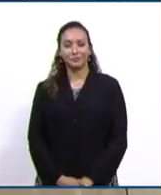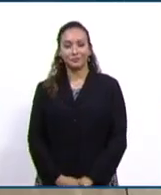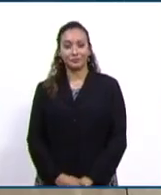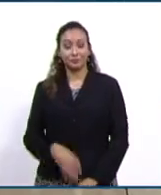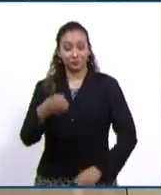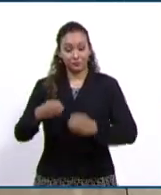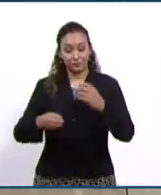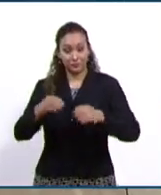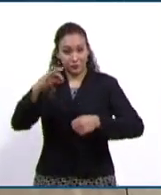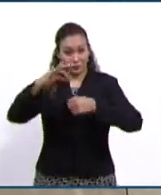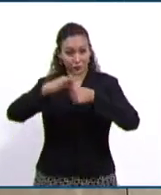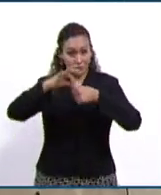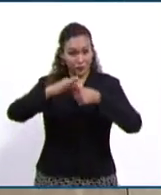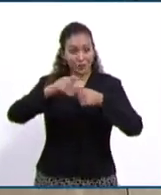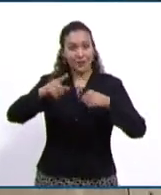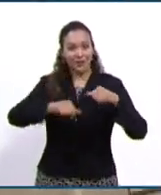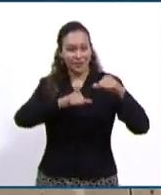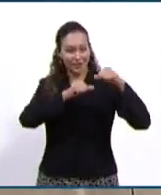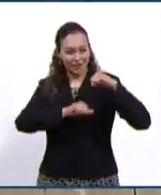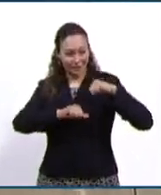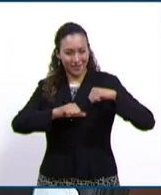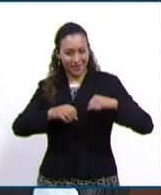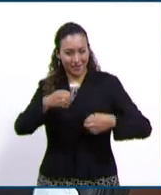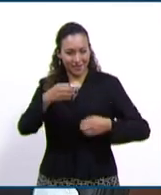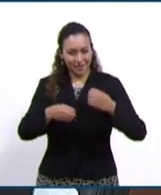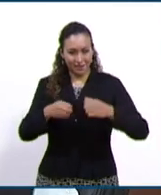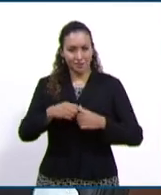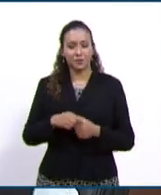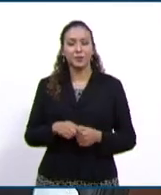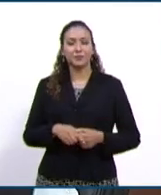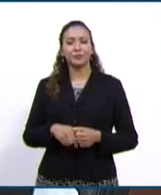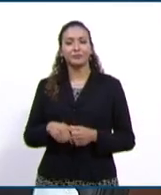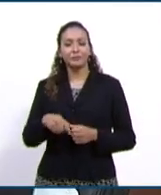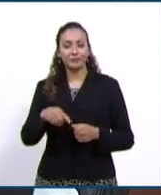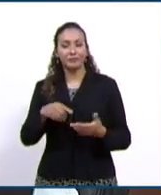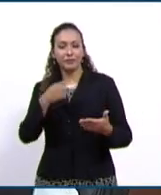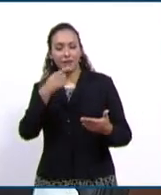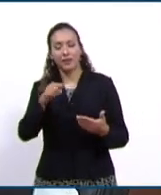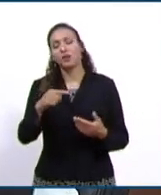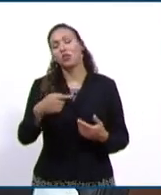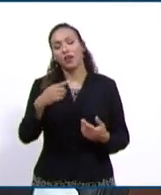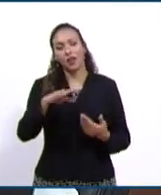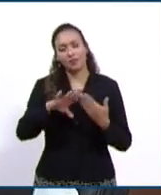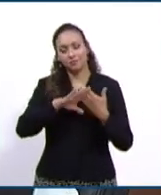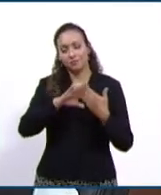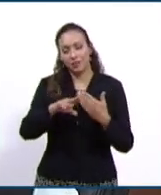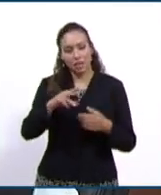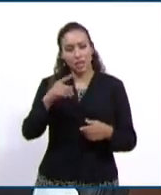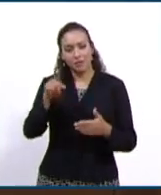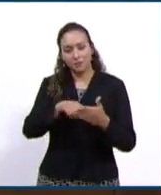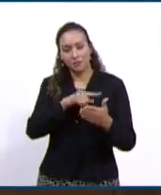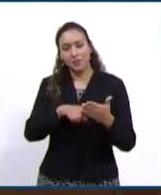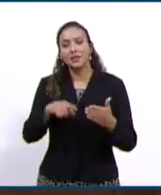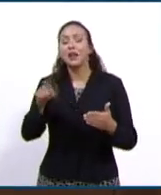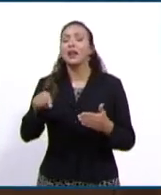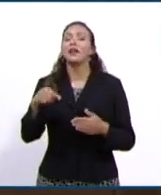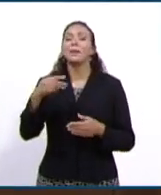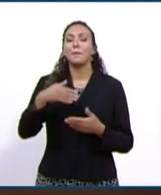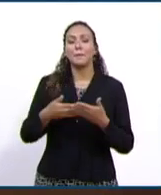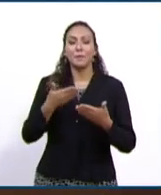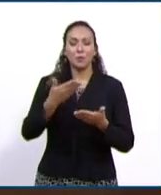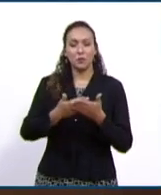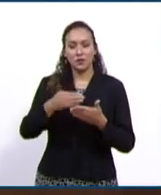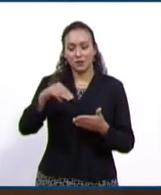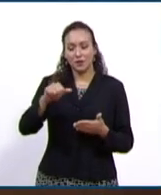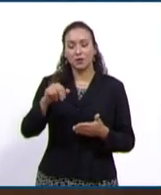El Tribunal Electoral del Poder Judicial de la Federación rechazó la propuesta de la magistrada Yanine Otálvara Malací para crear un